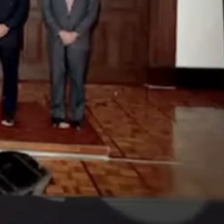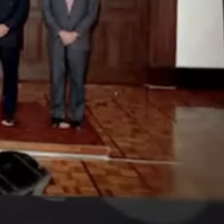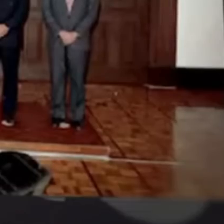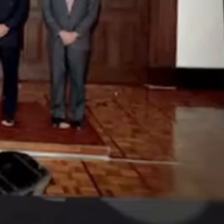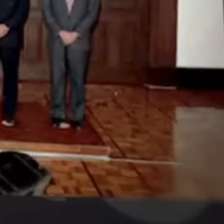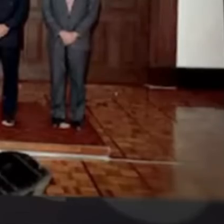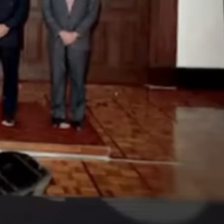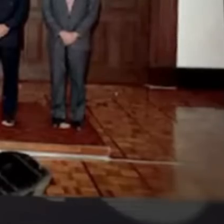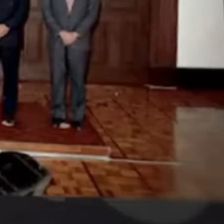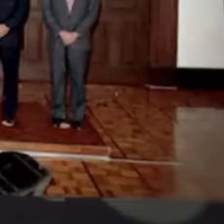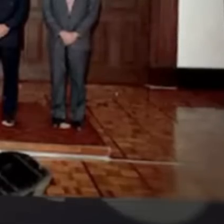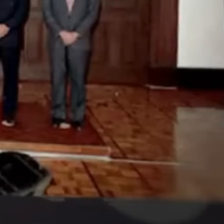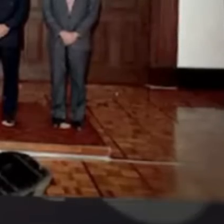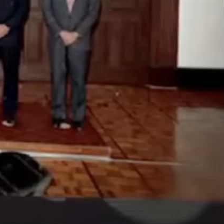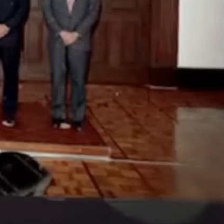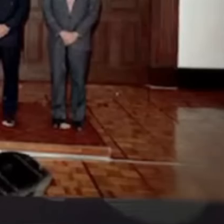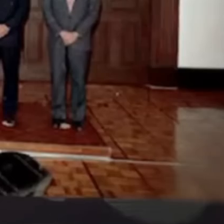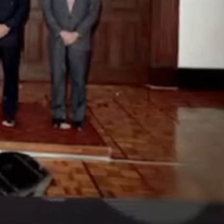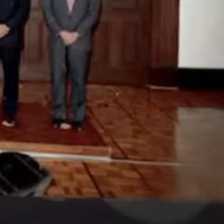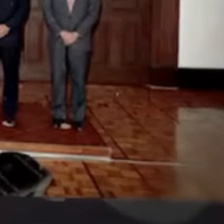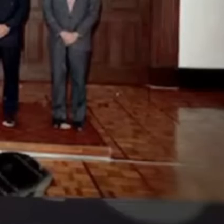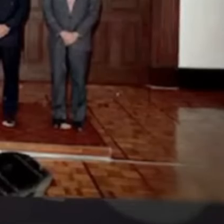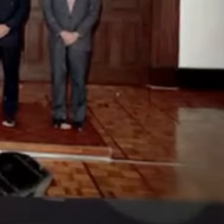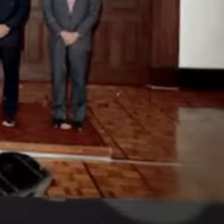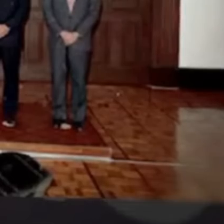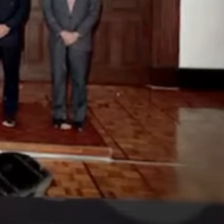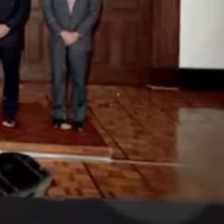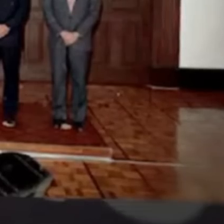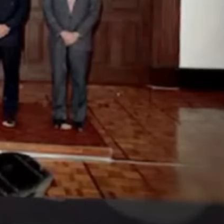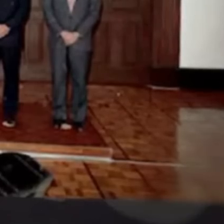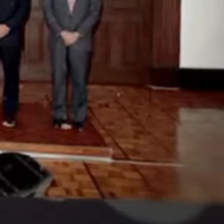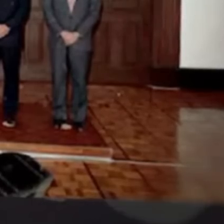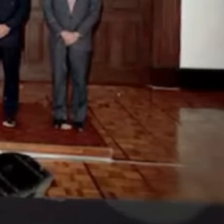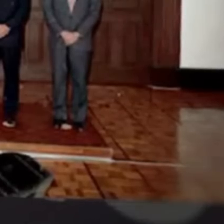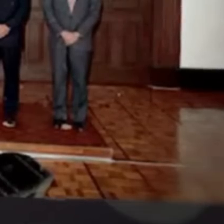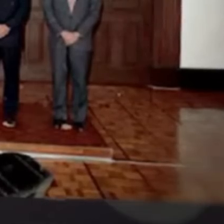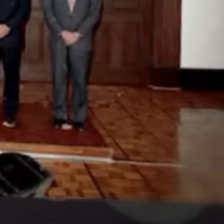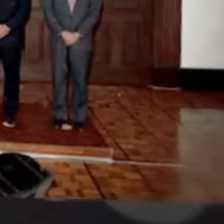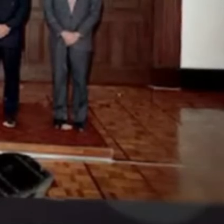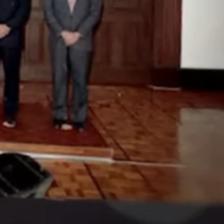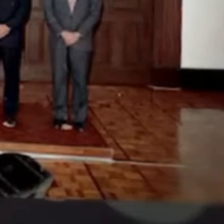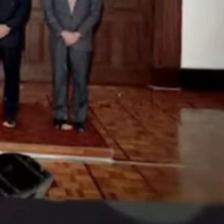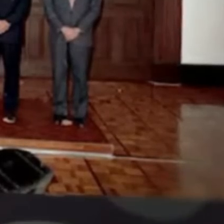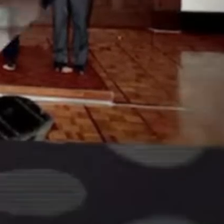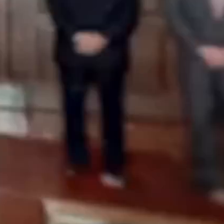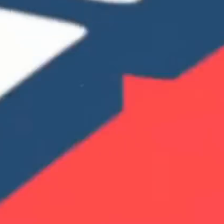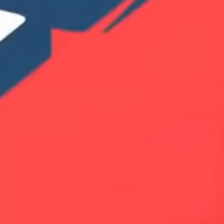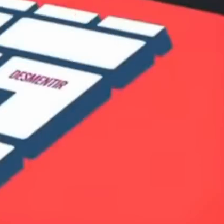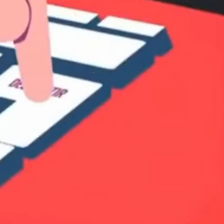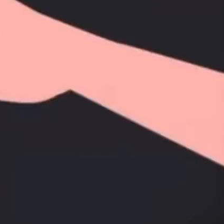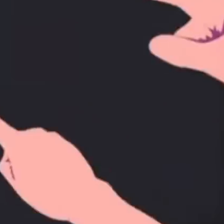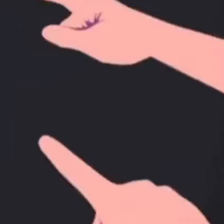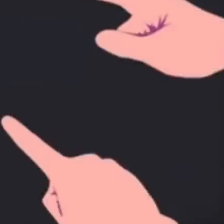de la Nación, creada por Ernesto Zedillo en 1995, nunca se opuso a las privatizaciones del gobierno zedillista, a pesar de que el pueblo de México sí lo